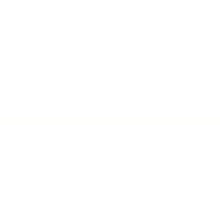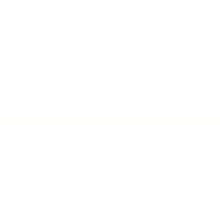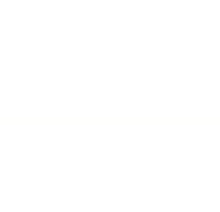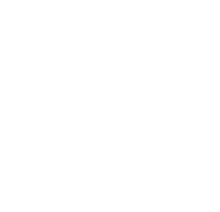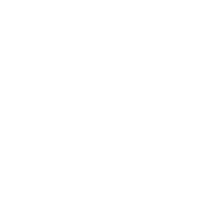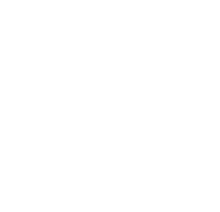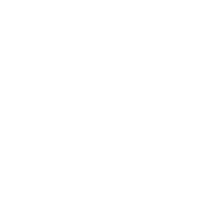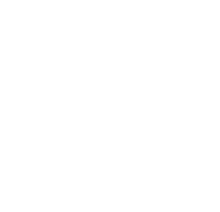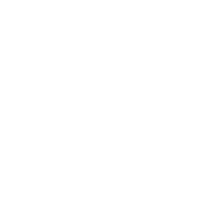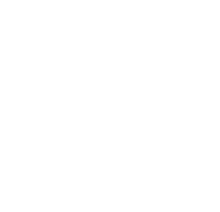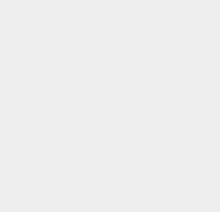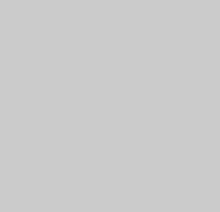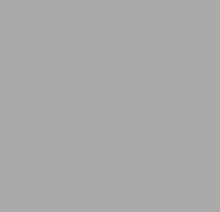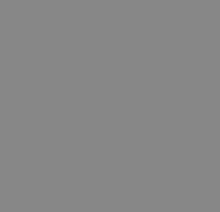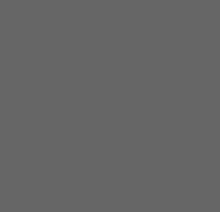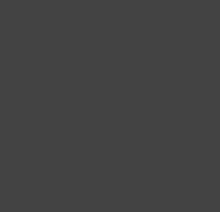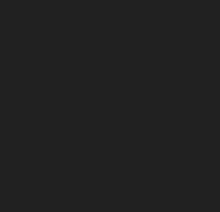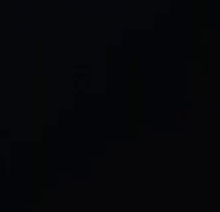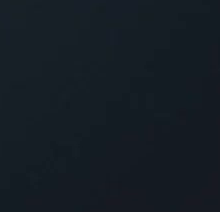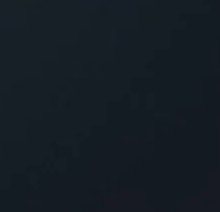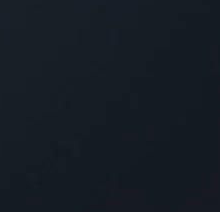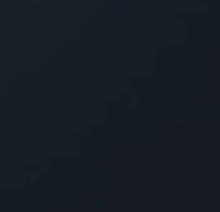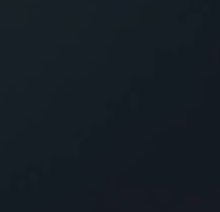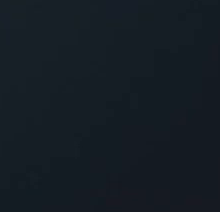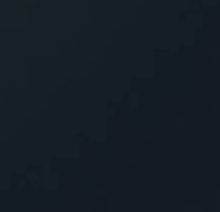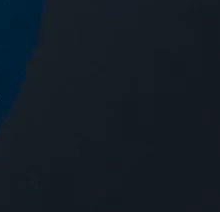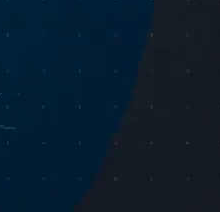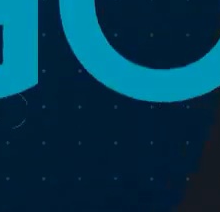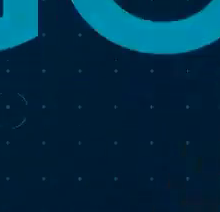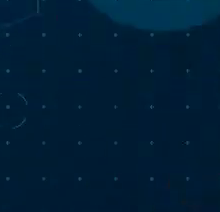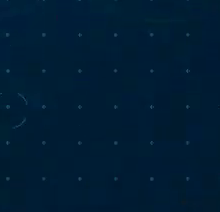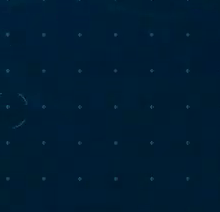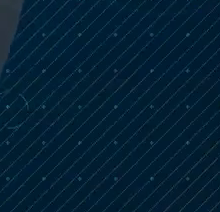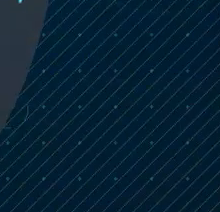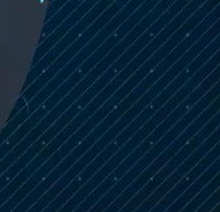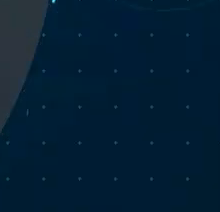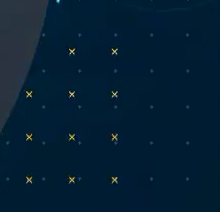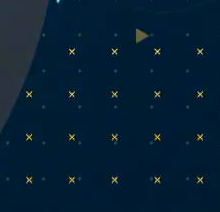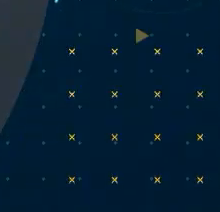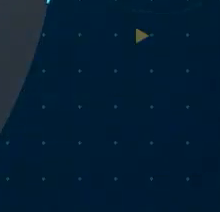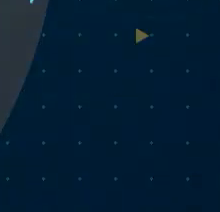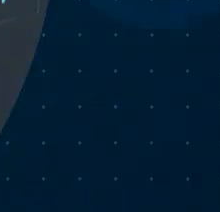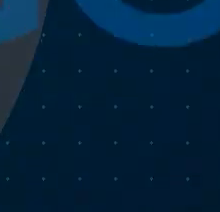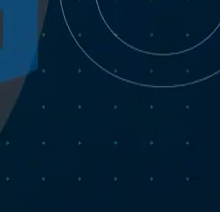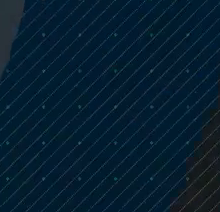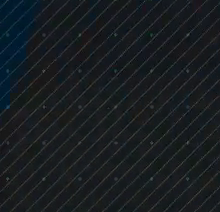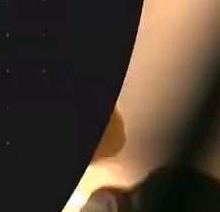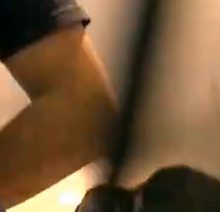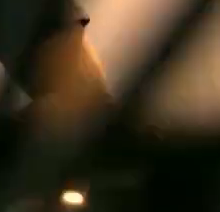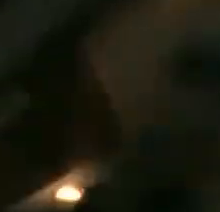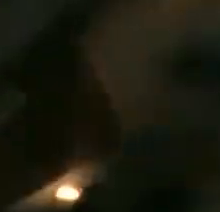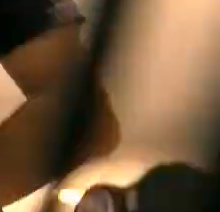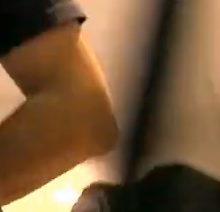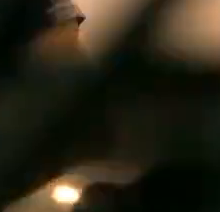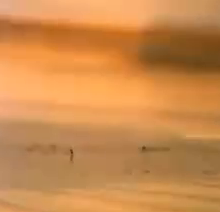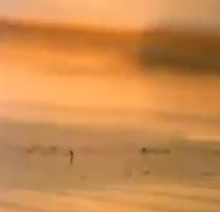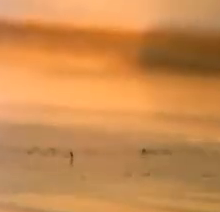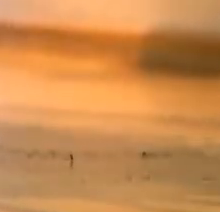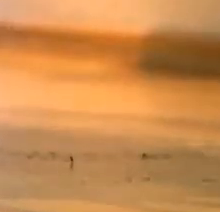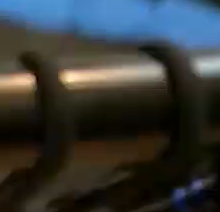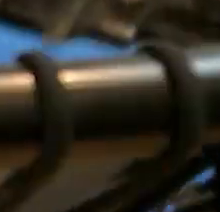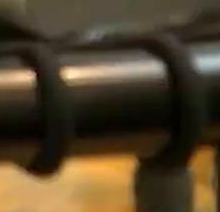pública fm para mantenerse saludable con equilibrio del cuerpo y mente es necesario